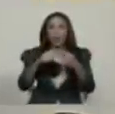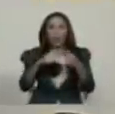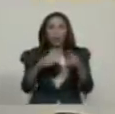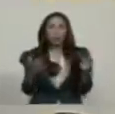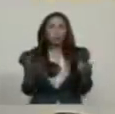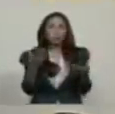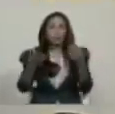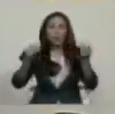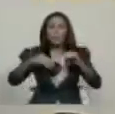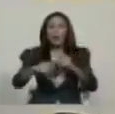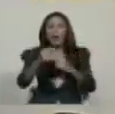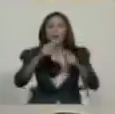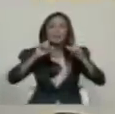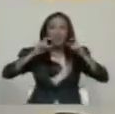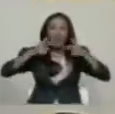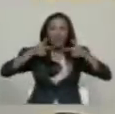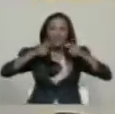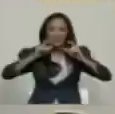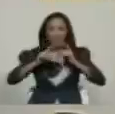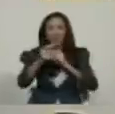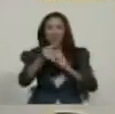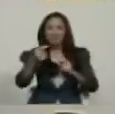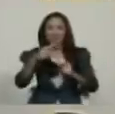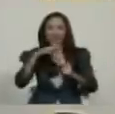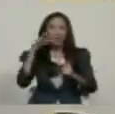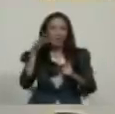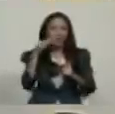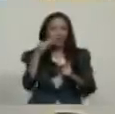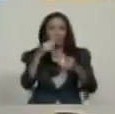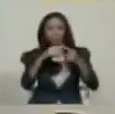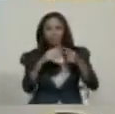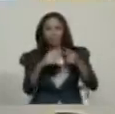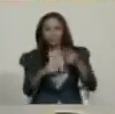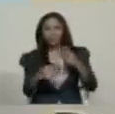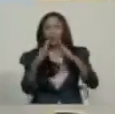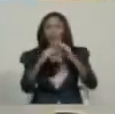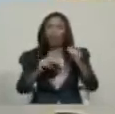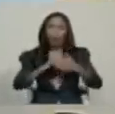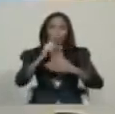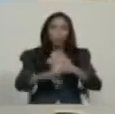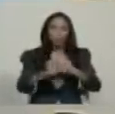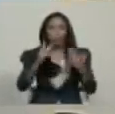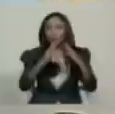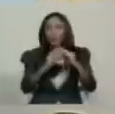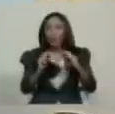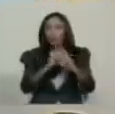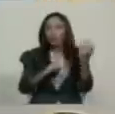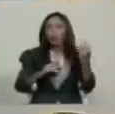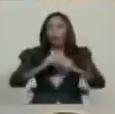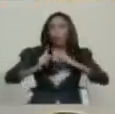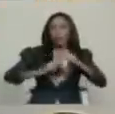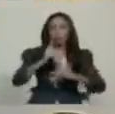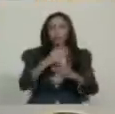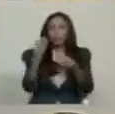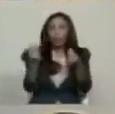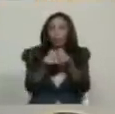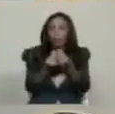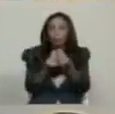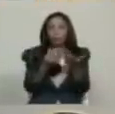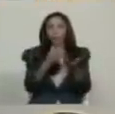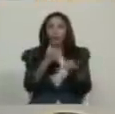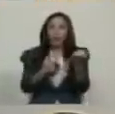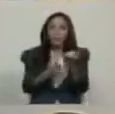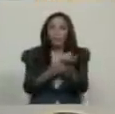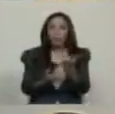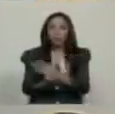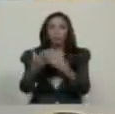de maíz, todo, todo el plan productivo al detalle, para que Venezuela se junte, se sume a